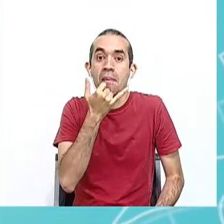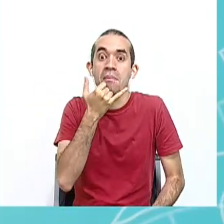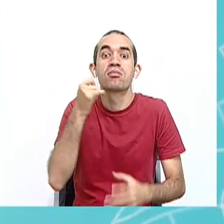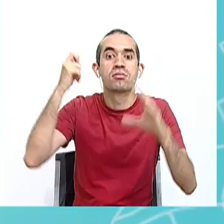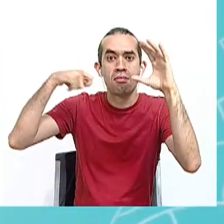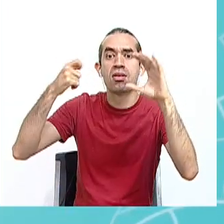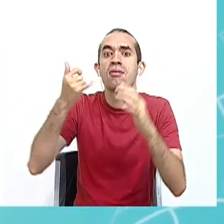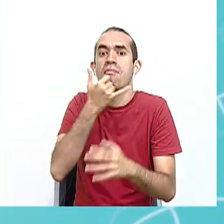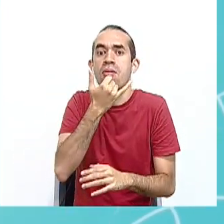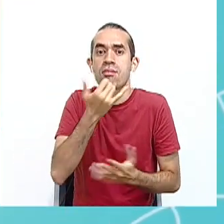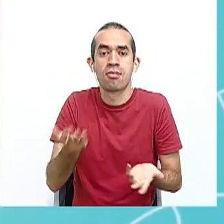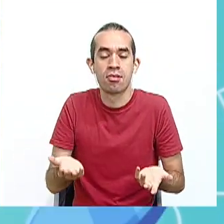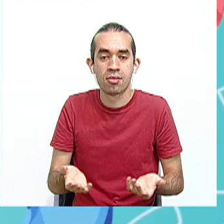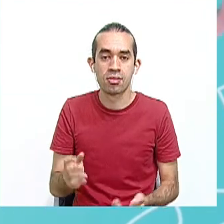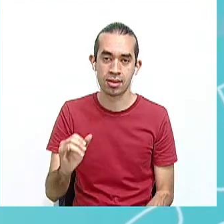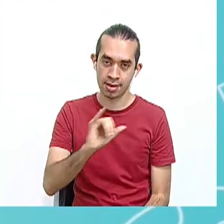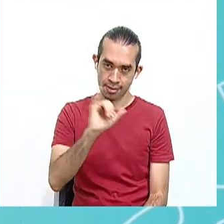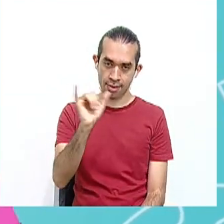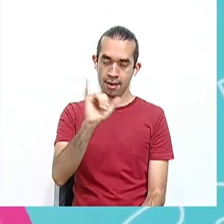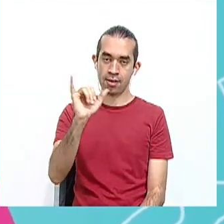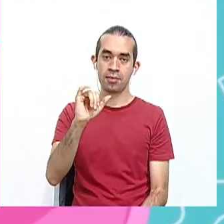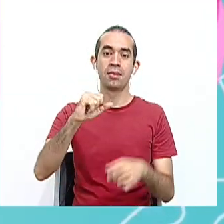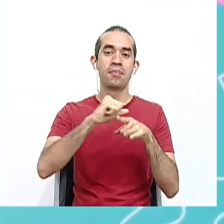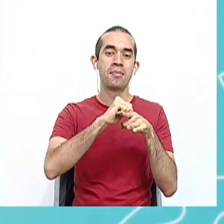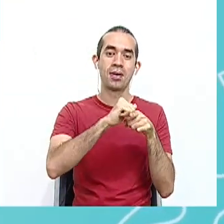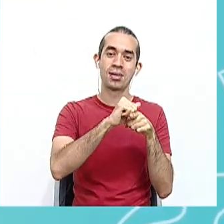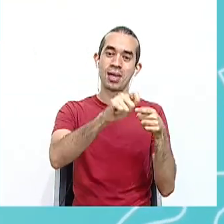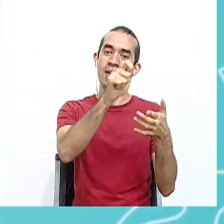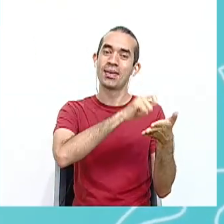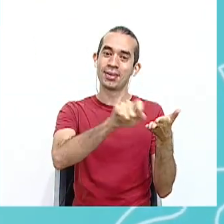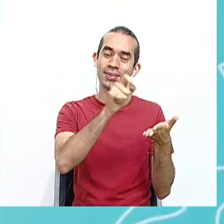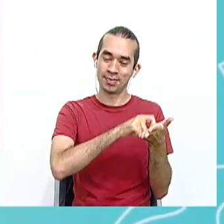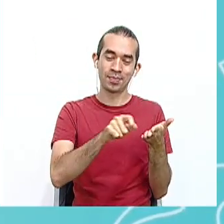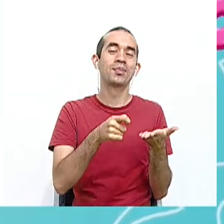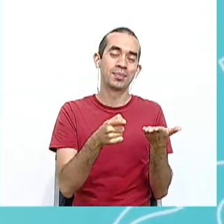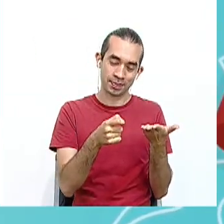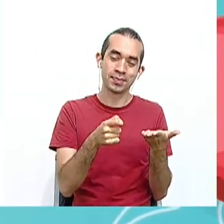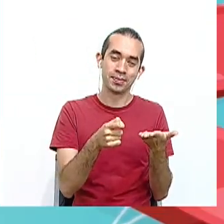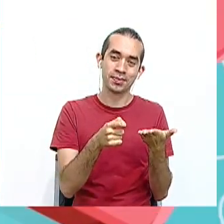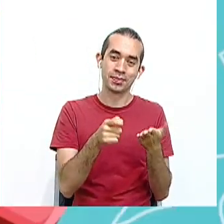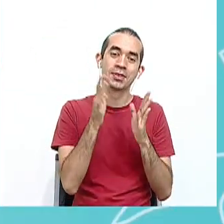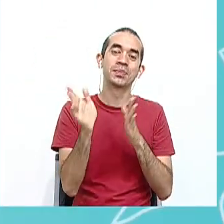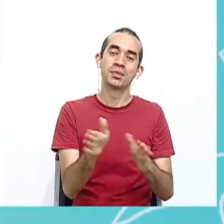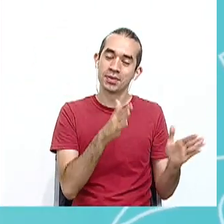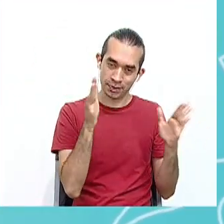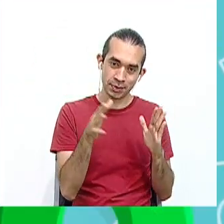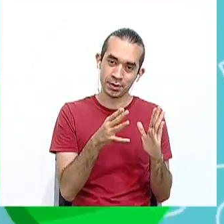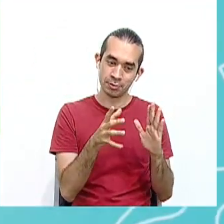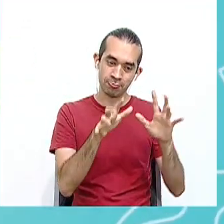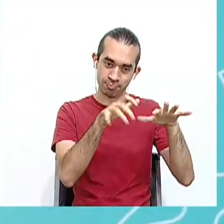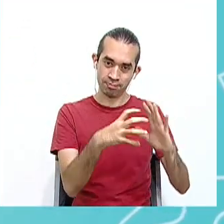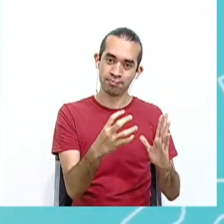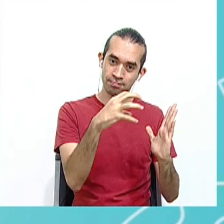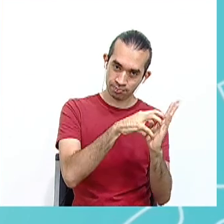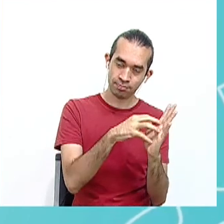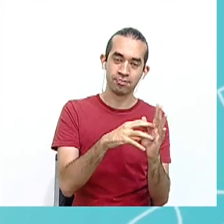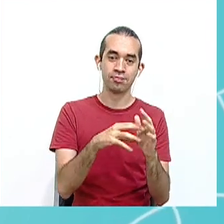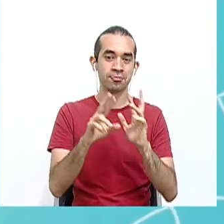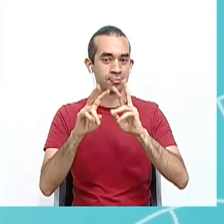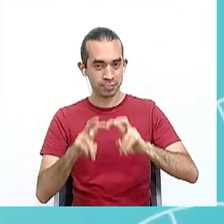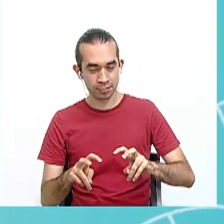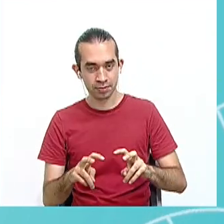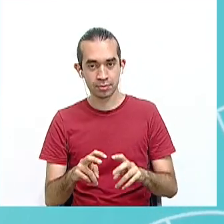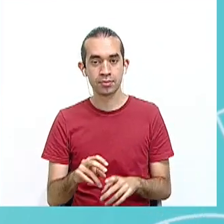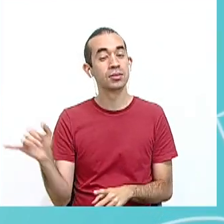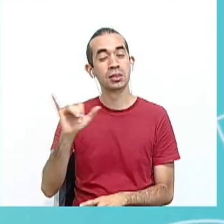película. Y también las prácticas de la escritura, ¿sí? De la planificación, textualización y revisión. Y